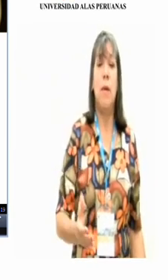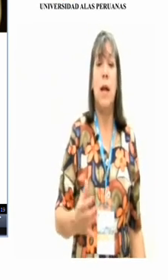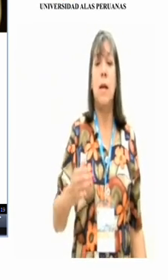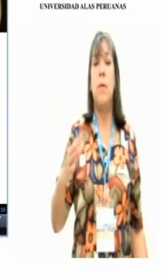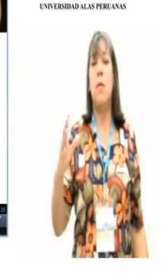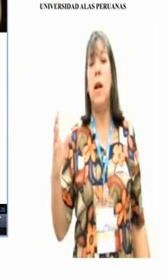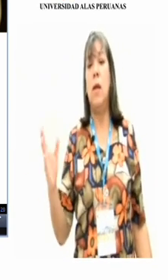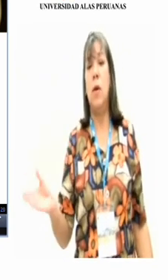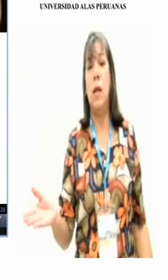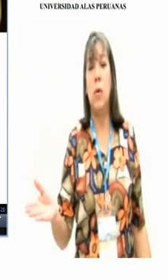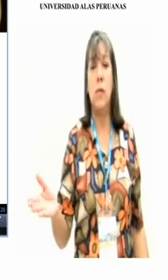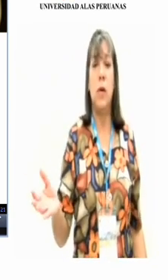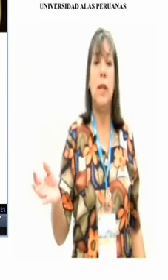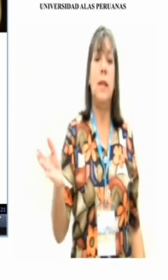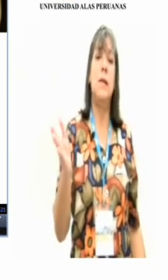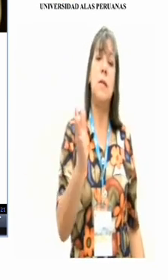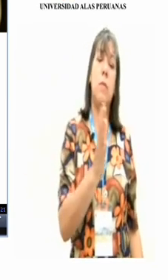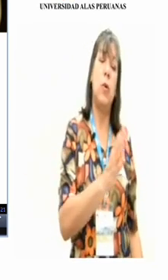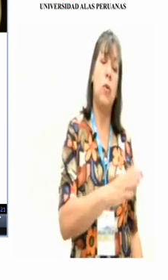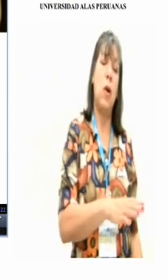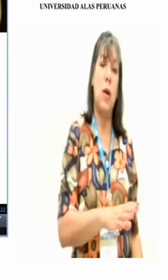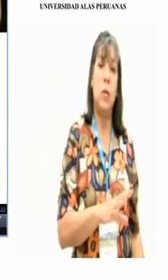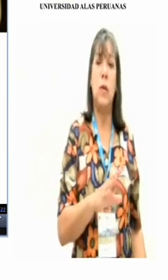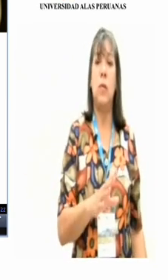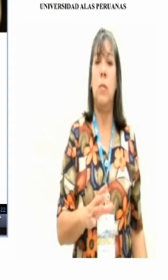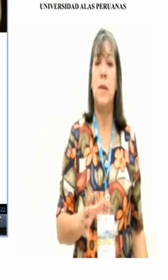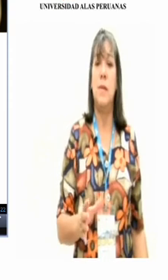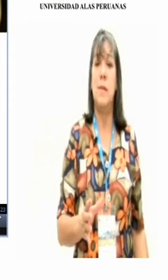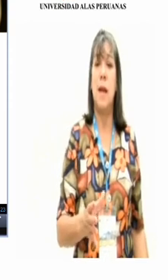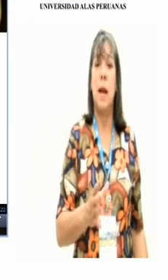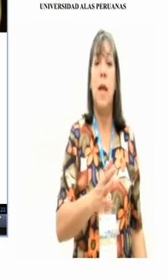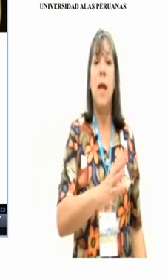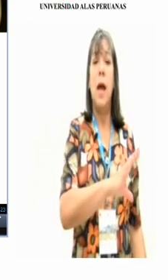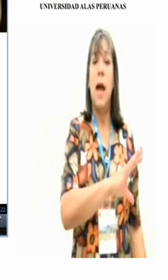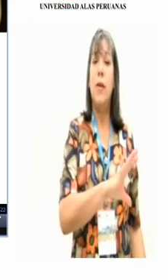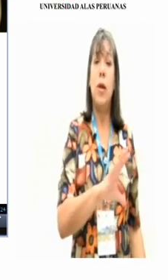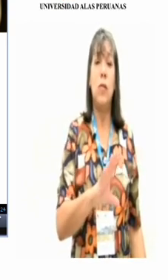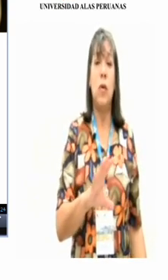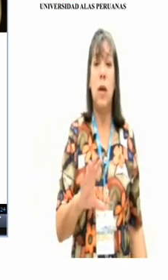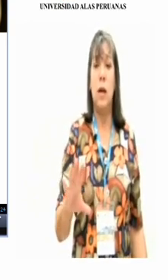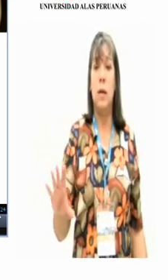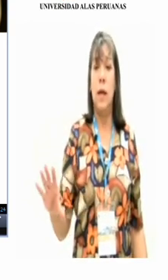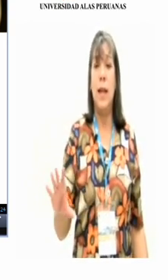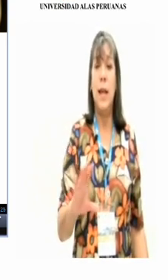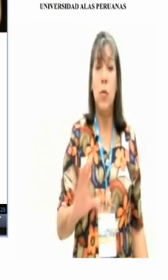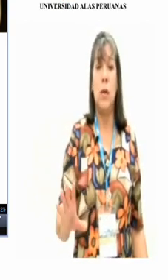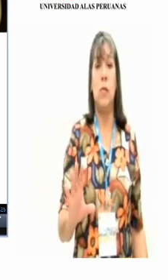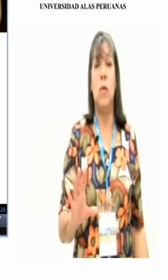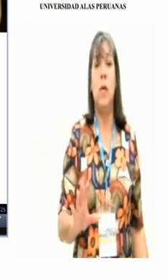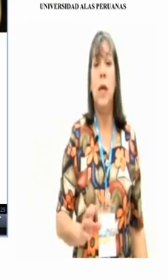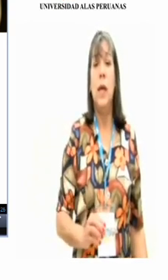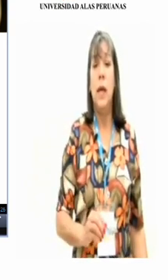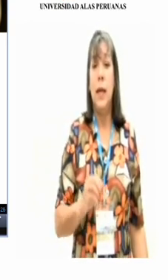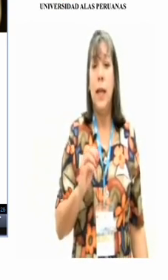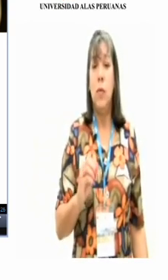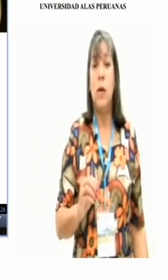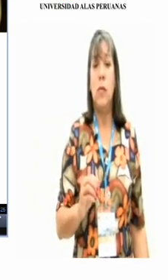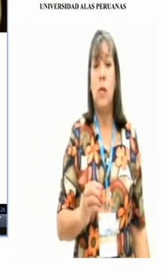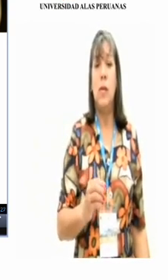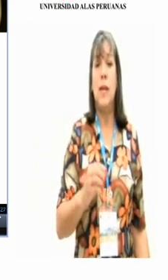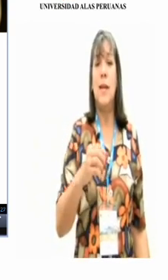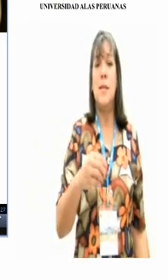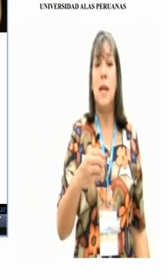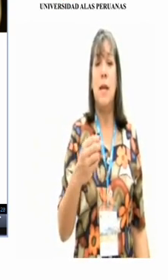que dejar de hablar que por un lado la educación a distancia y por otro lado la educación presencial. Hay una sola, es la educación. Y